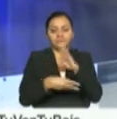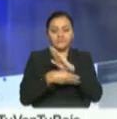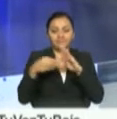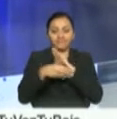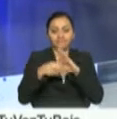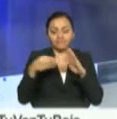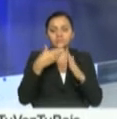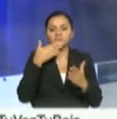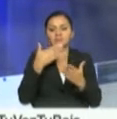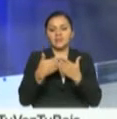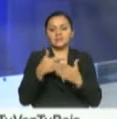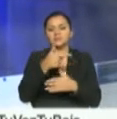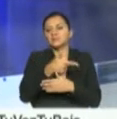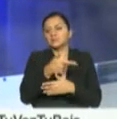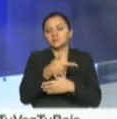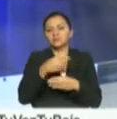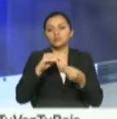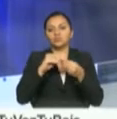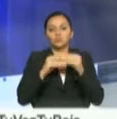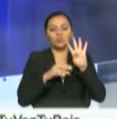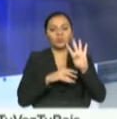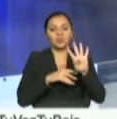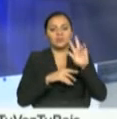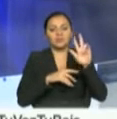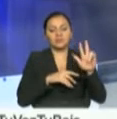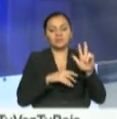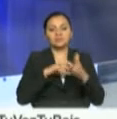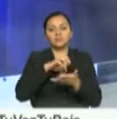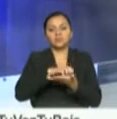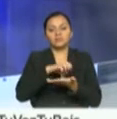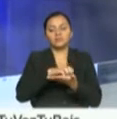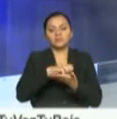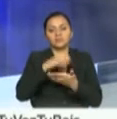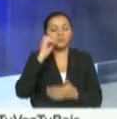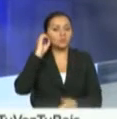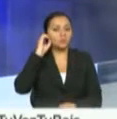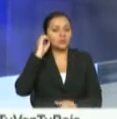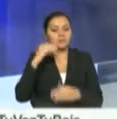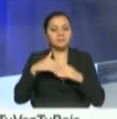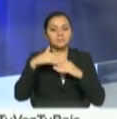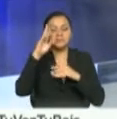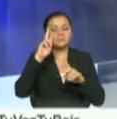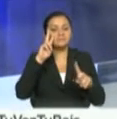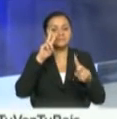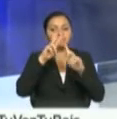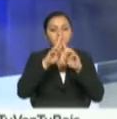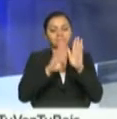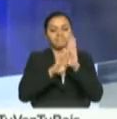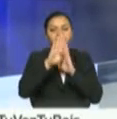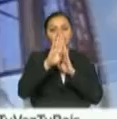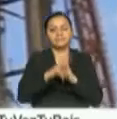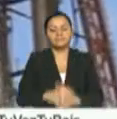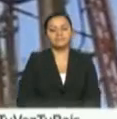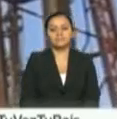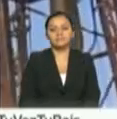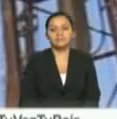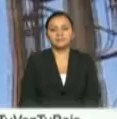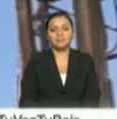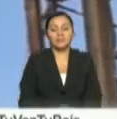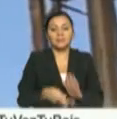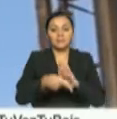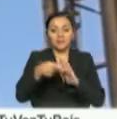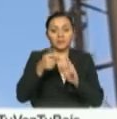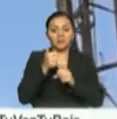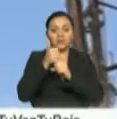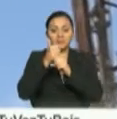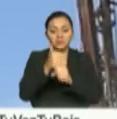gracias a la incorporación del bloque 43 de la provincia de Orellana, superando las expectativas proyectadas. Petro Amazonas